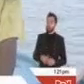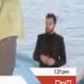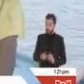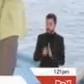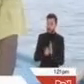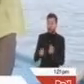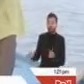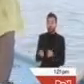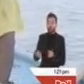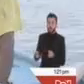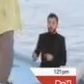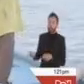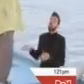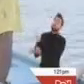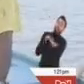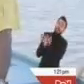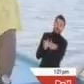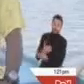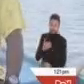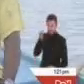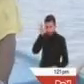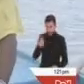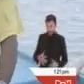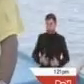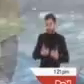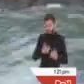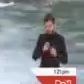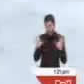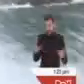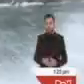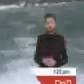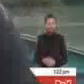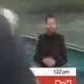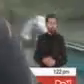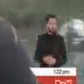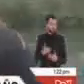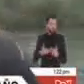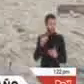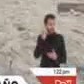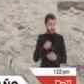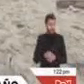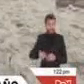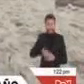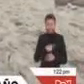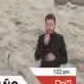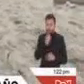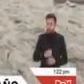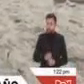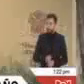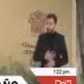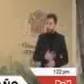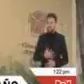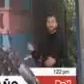cerca, ¿cómo no? ¿Quién nos asusta? El día sigue. Los estómagos de todos ya suenan y nos bajamos en Coquí, un